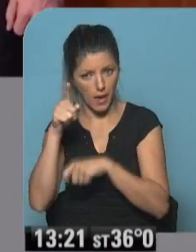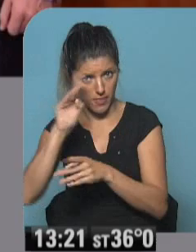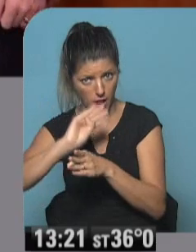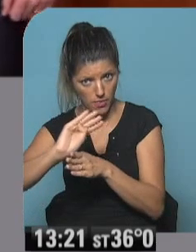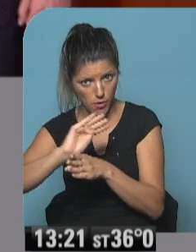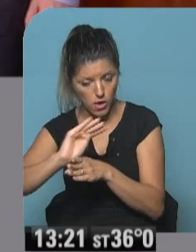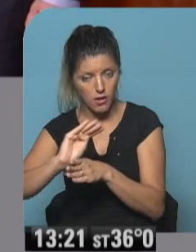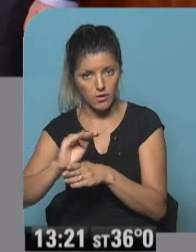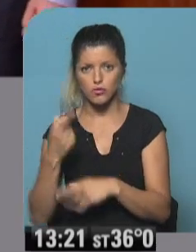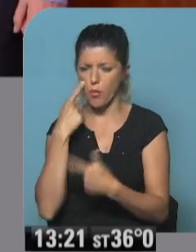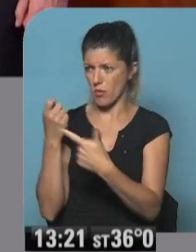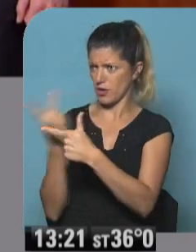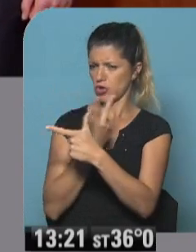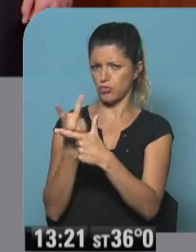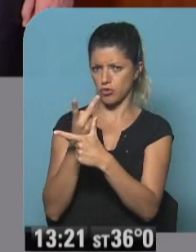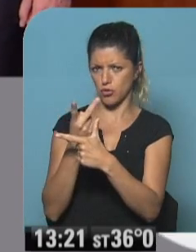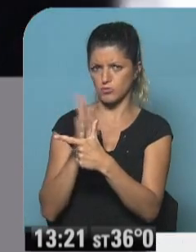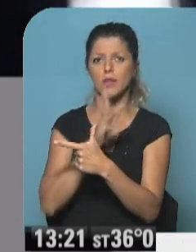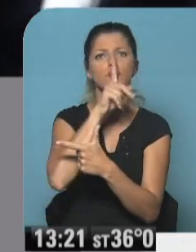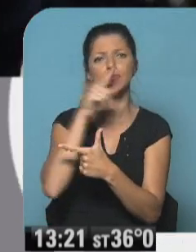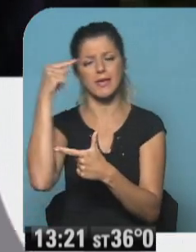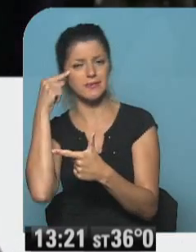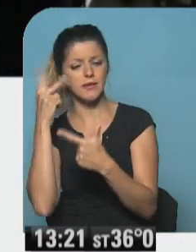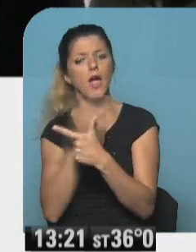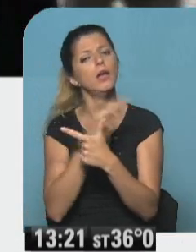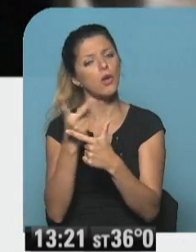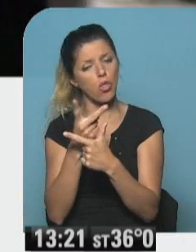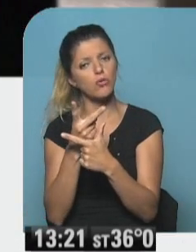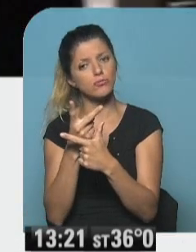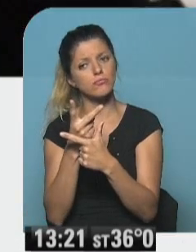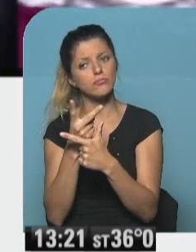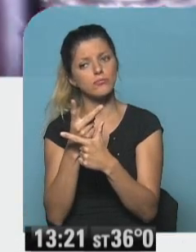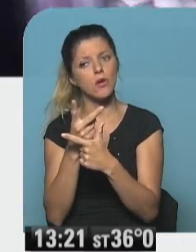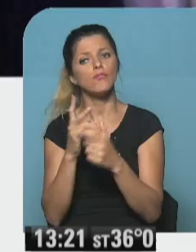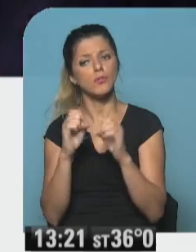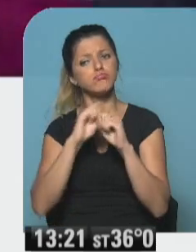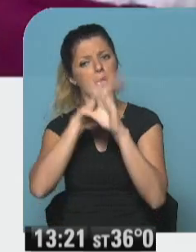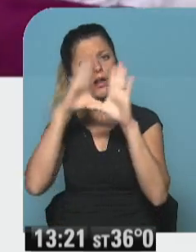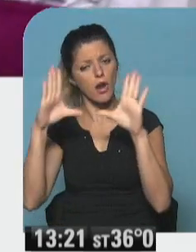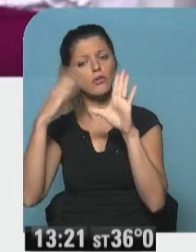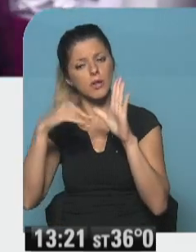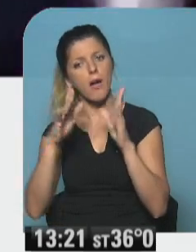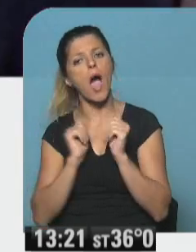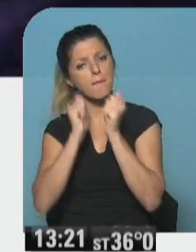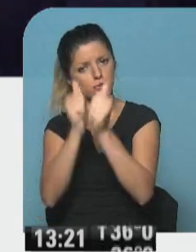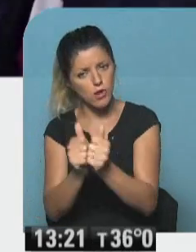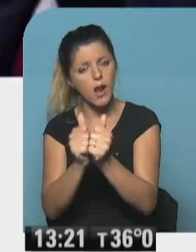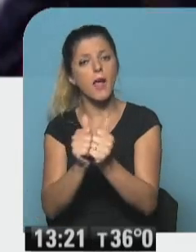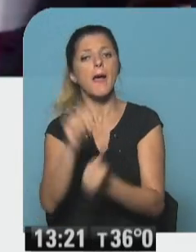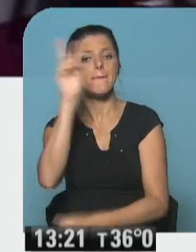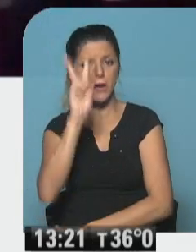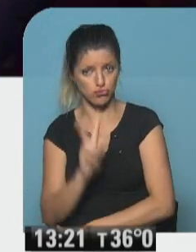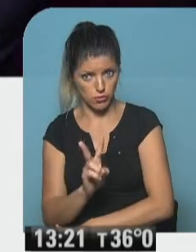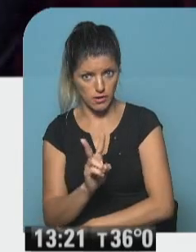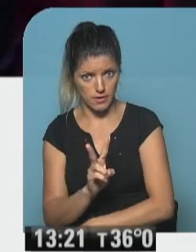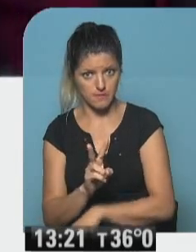como tanto China como Rusia se habían manifestado de manera muy clara, muy nítida, muy tajante a favor, que iban a acompañar a Venezuela y demás. Entonces uno podría